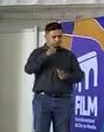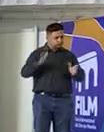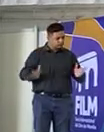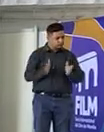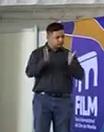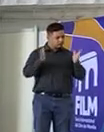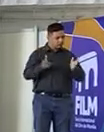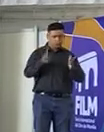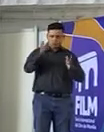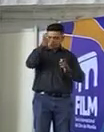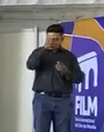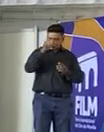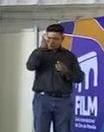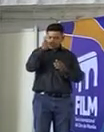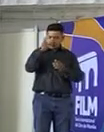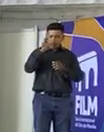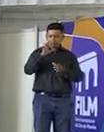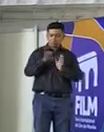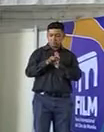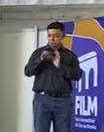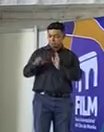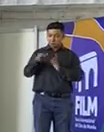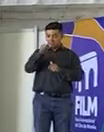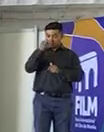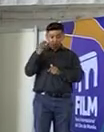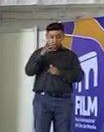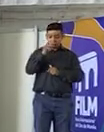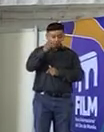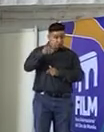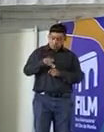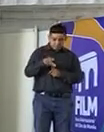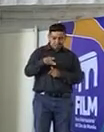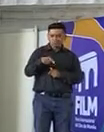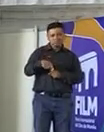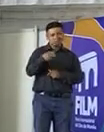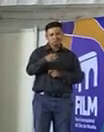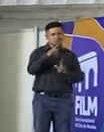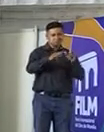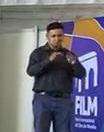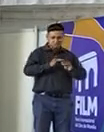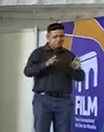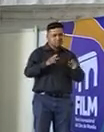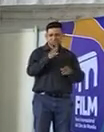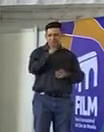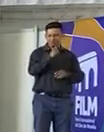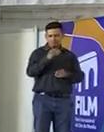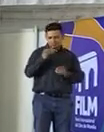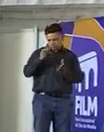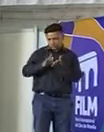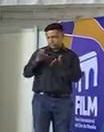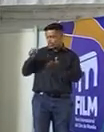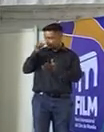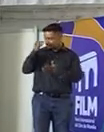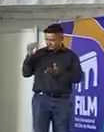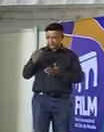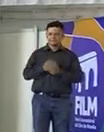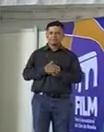cultura, porque sin su apoyo esta feria no sería posible. Muchísimas gracias, señor presidente, por este apoyo.